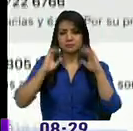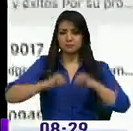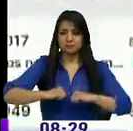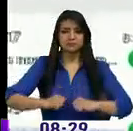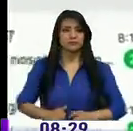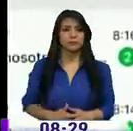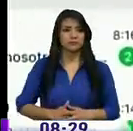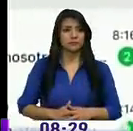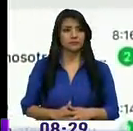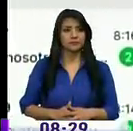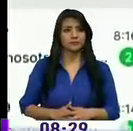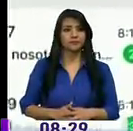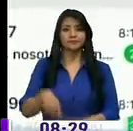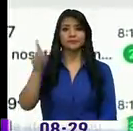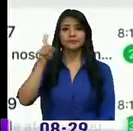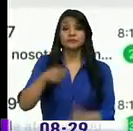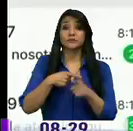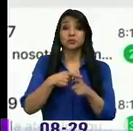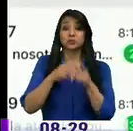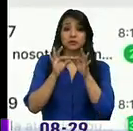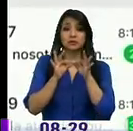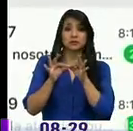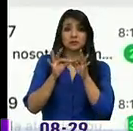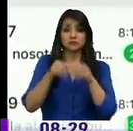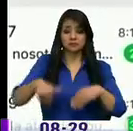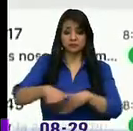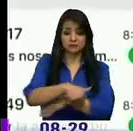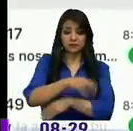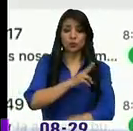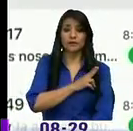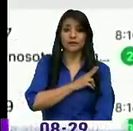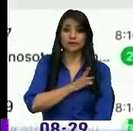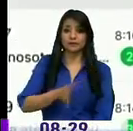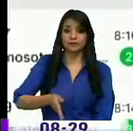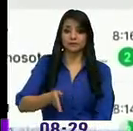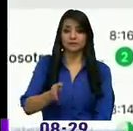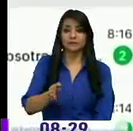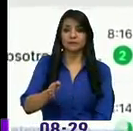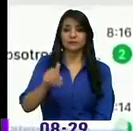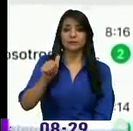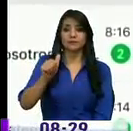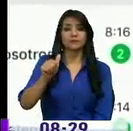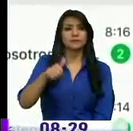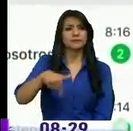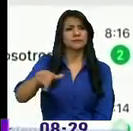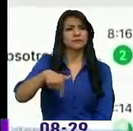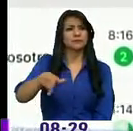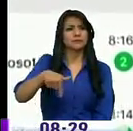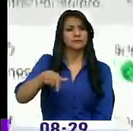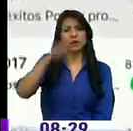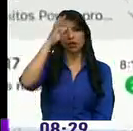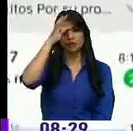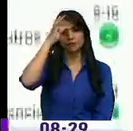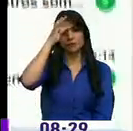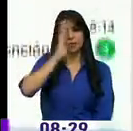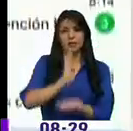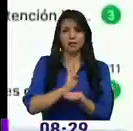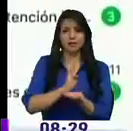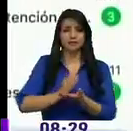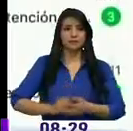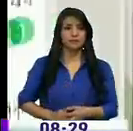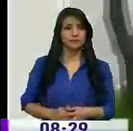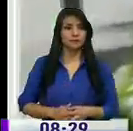atención. Se requiere intervención urgente. Ocurre en la avenida universitaria y Bonifaz, al lado, de frente al Hospital Carlos Andrade Marín.